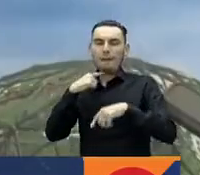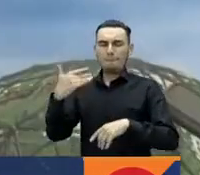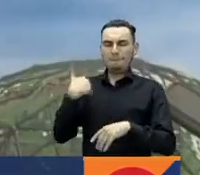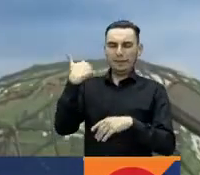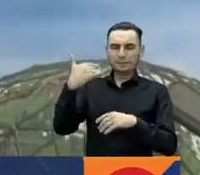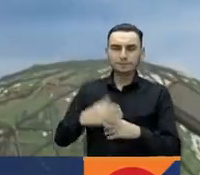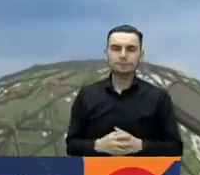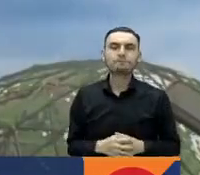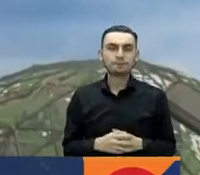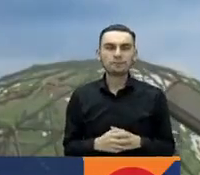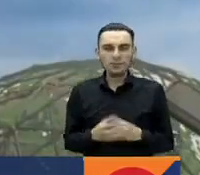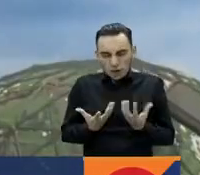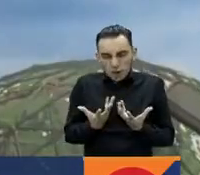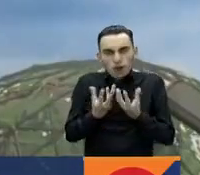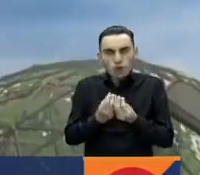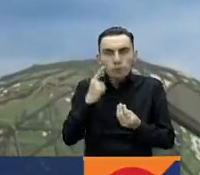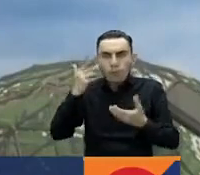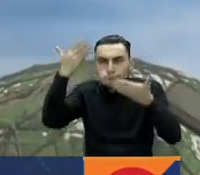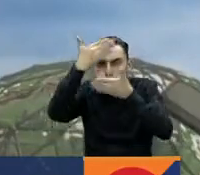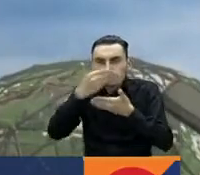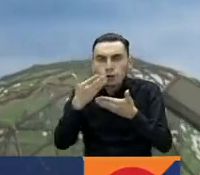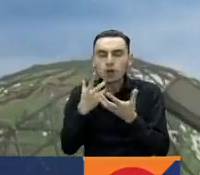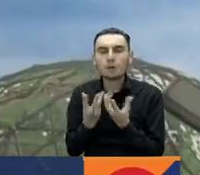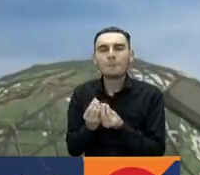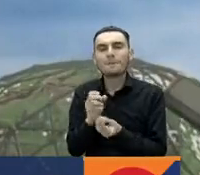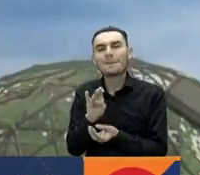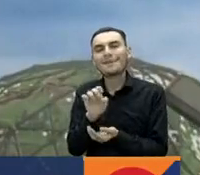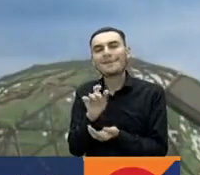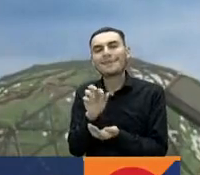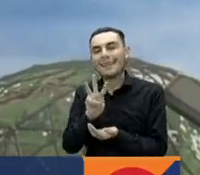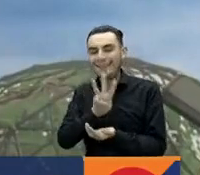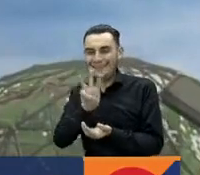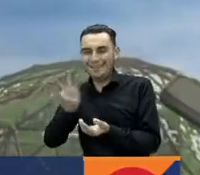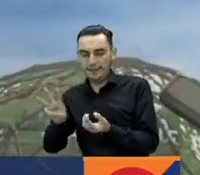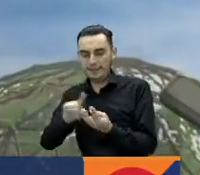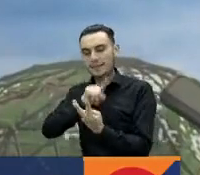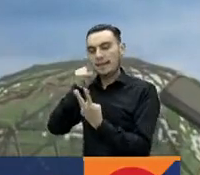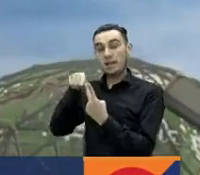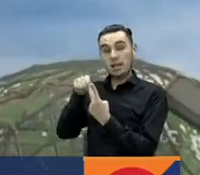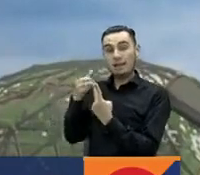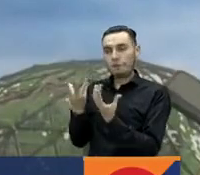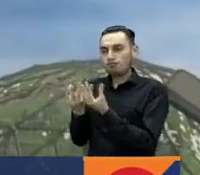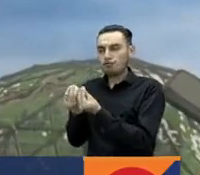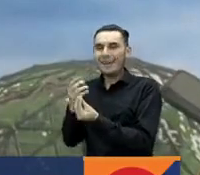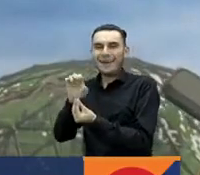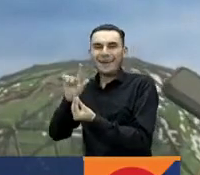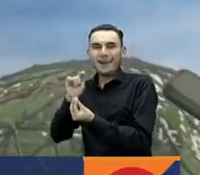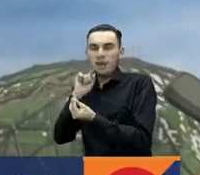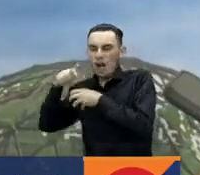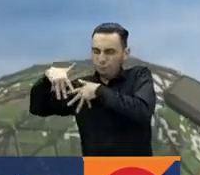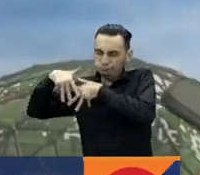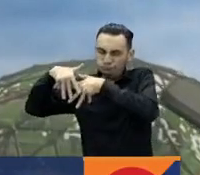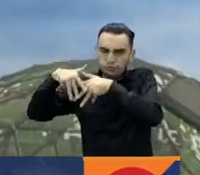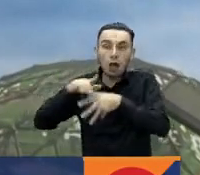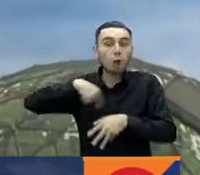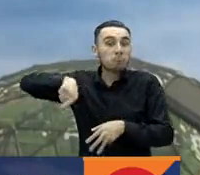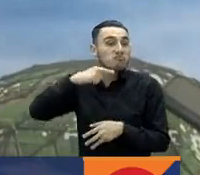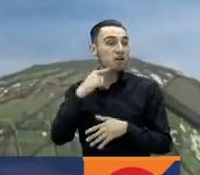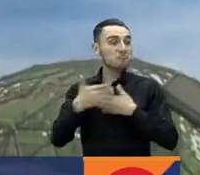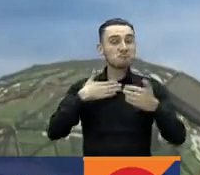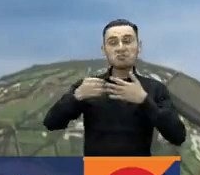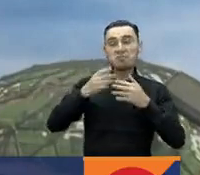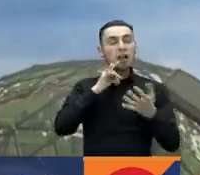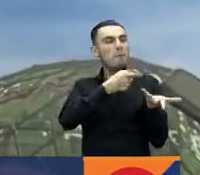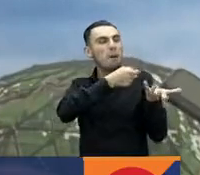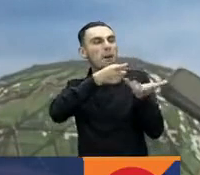grupos narcoterroristas del GAOR 33 y el ELN. Atacaron flagrantemente nuestra